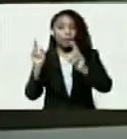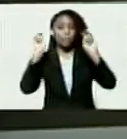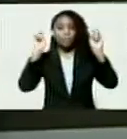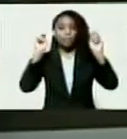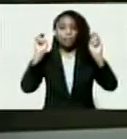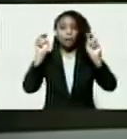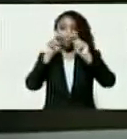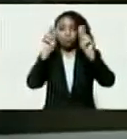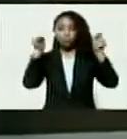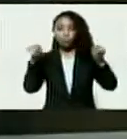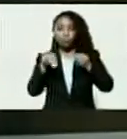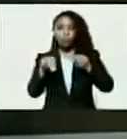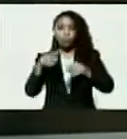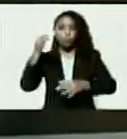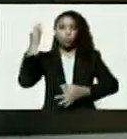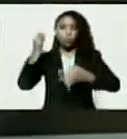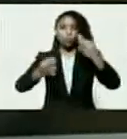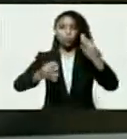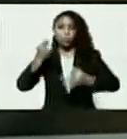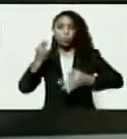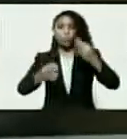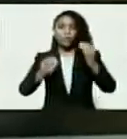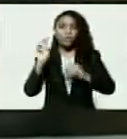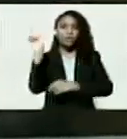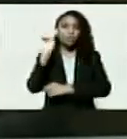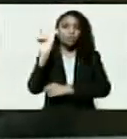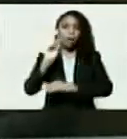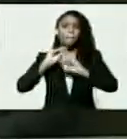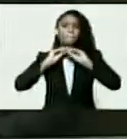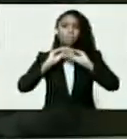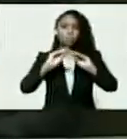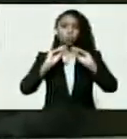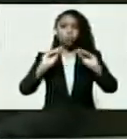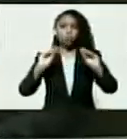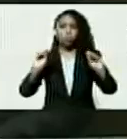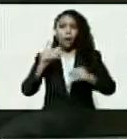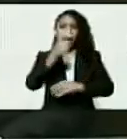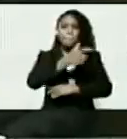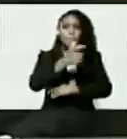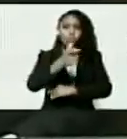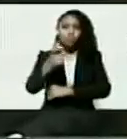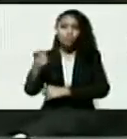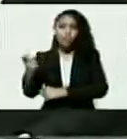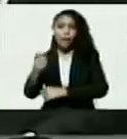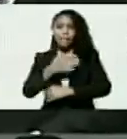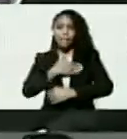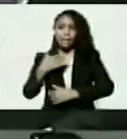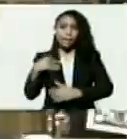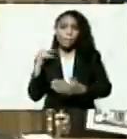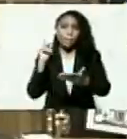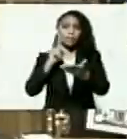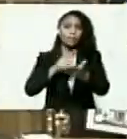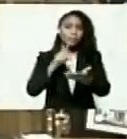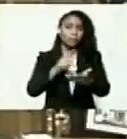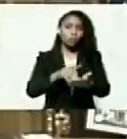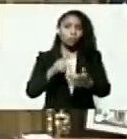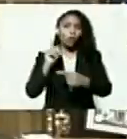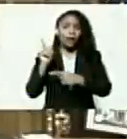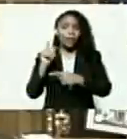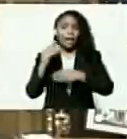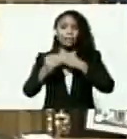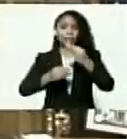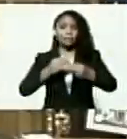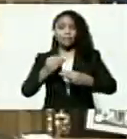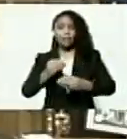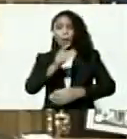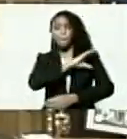jurídico venezolano con la convocatoria de a los ciudadanos y ciudadanas que quisieran postularse a ser rectores del